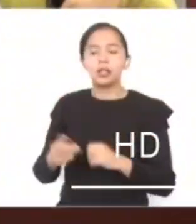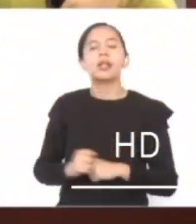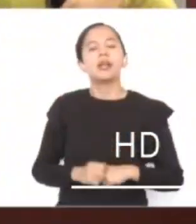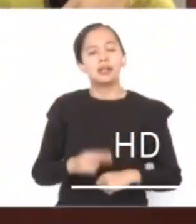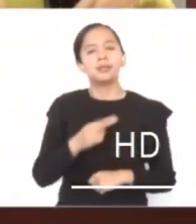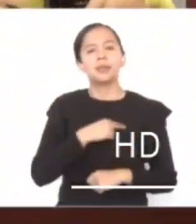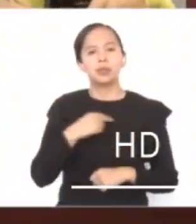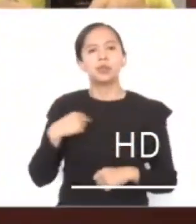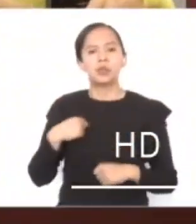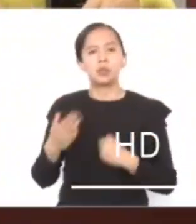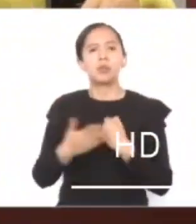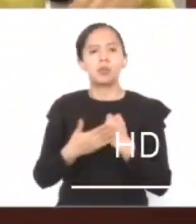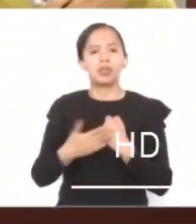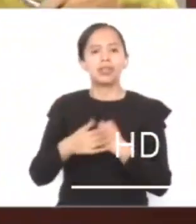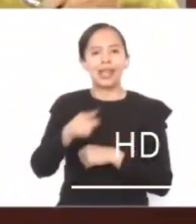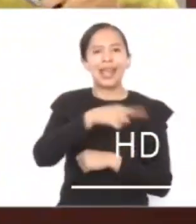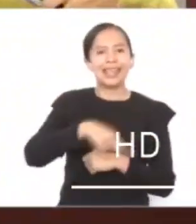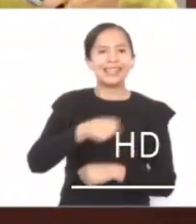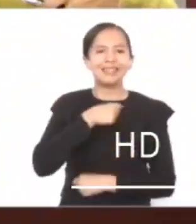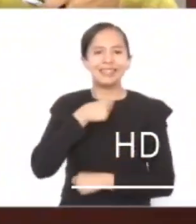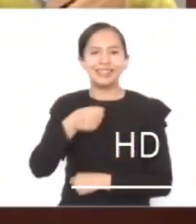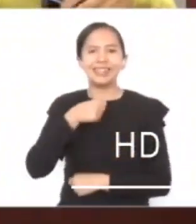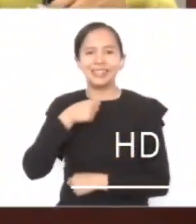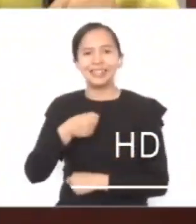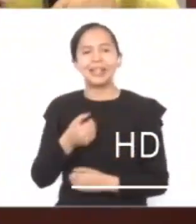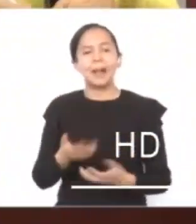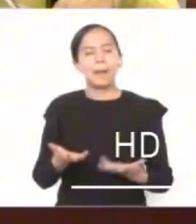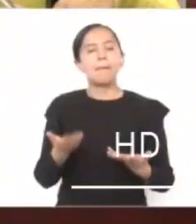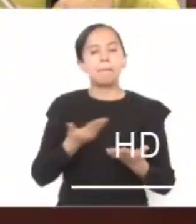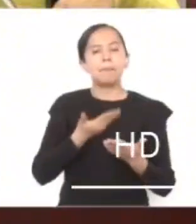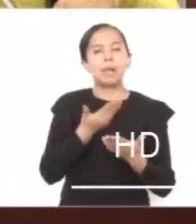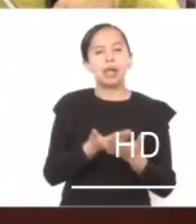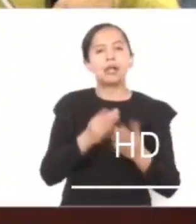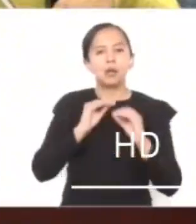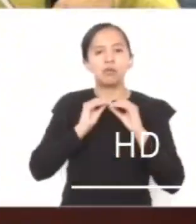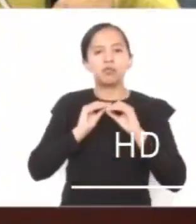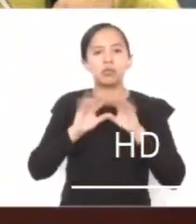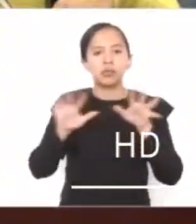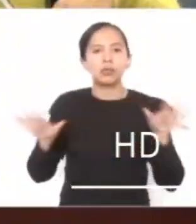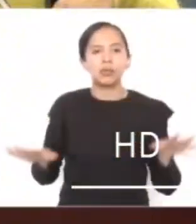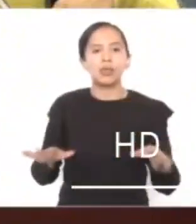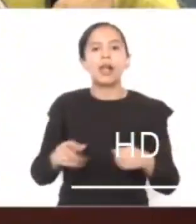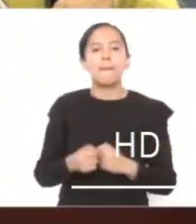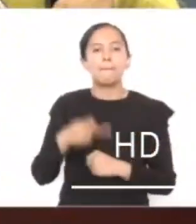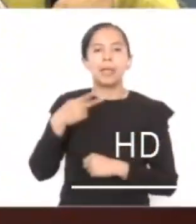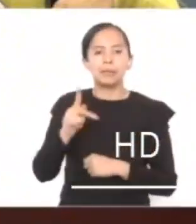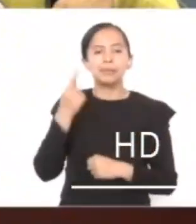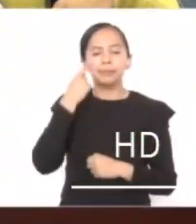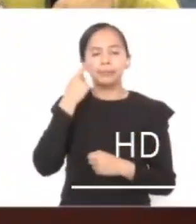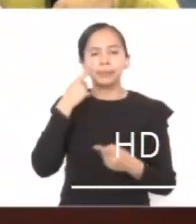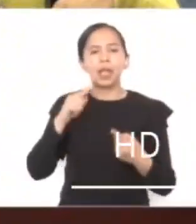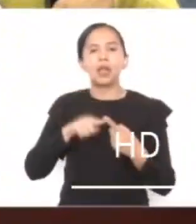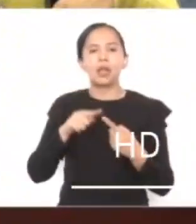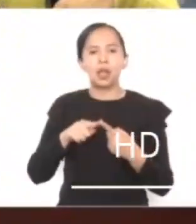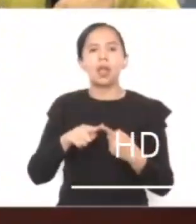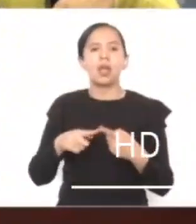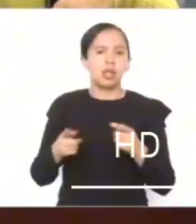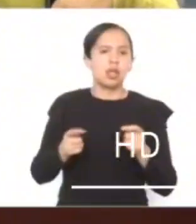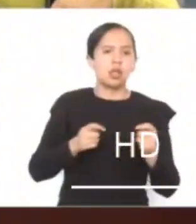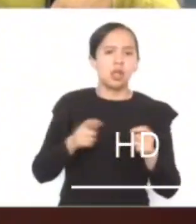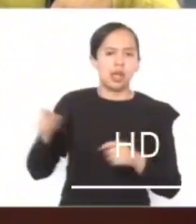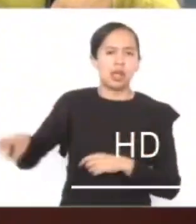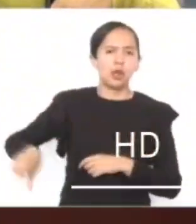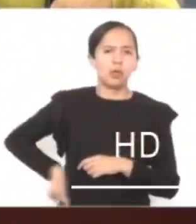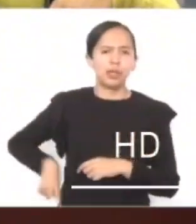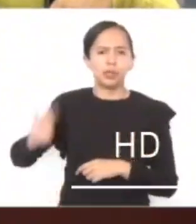pediremos auxilio a los compañeros de los medios para que lo difundan. Se está trabajando, insisto, en dos vías, en la manera general que lo está haciendo el